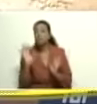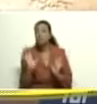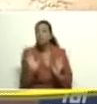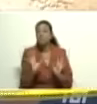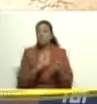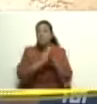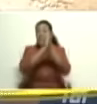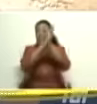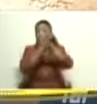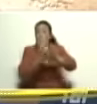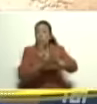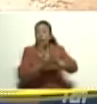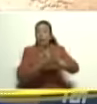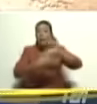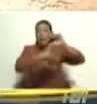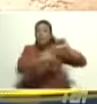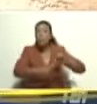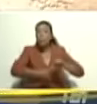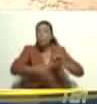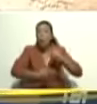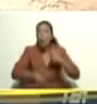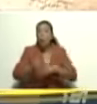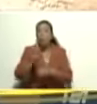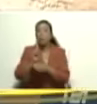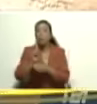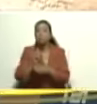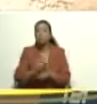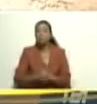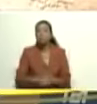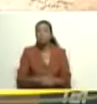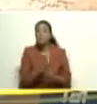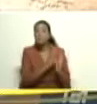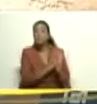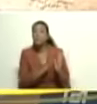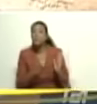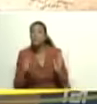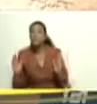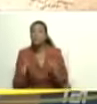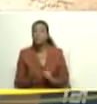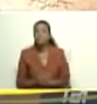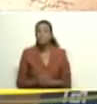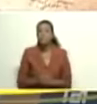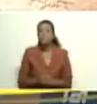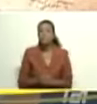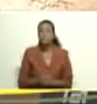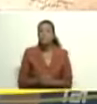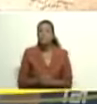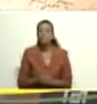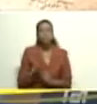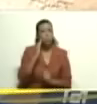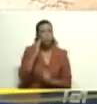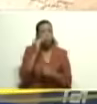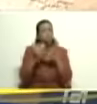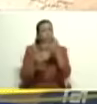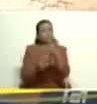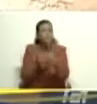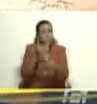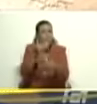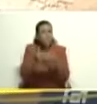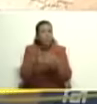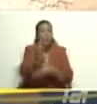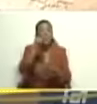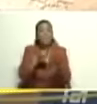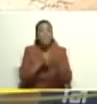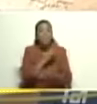Fin de la era bicentenaria, principios de la era tricentenaria. Y así empezamos a cabalgar